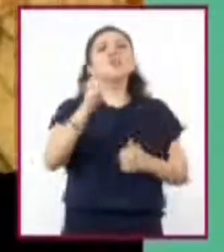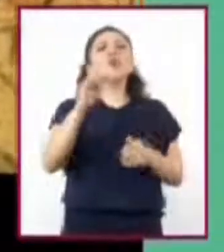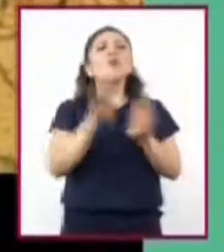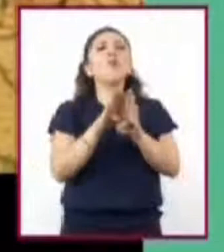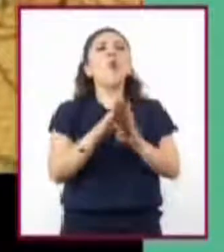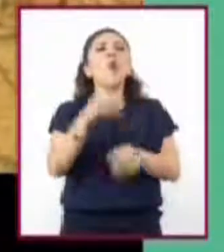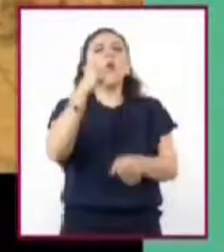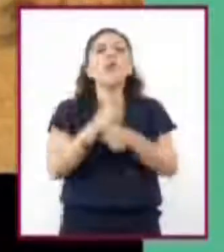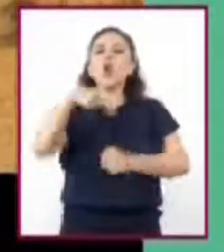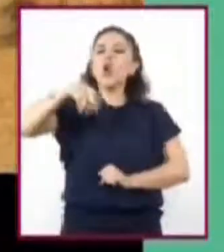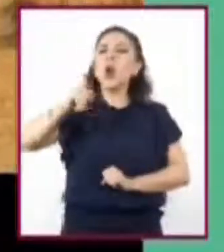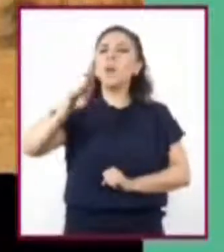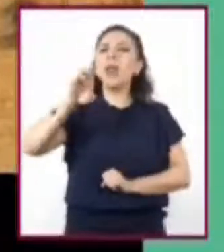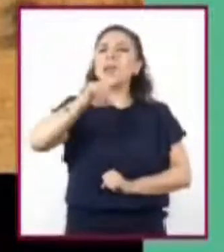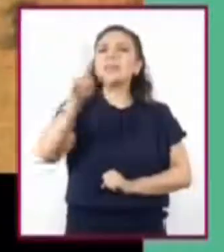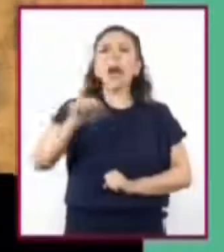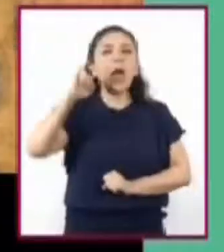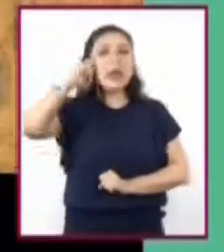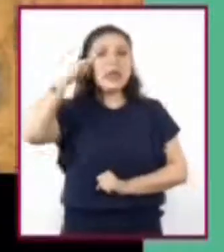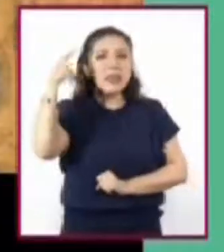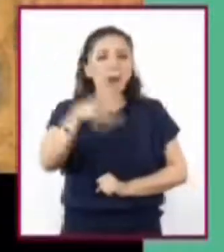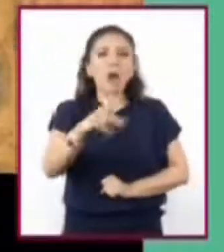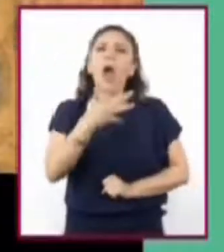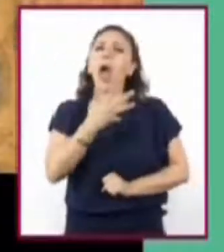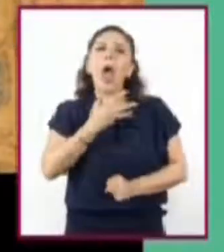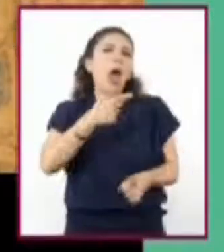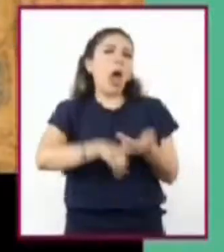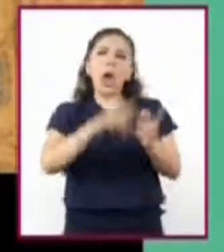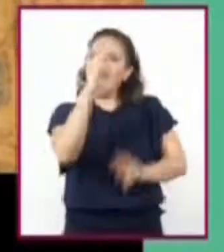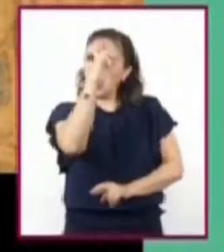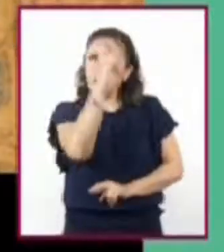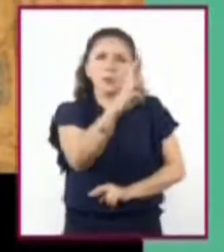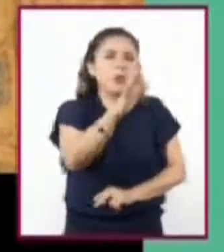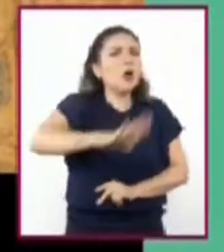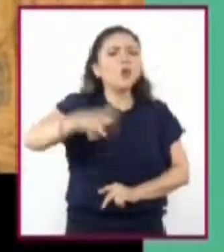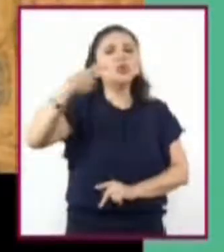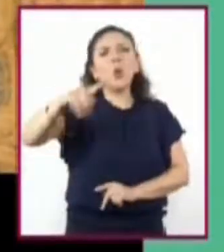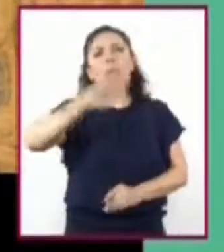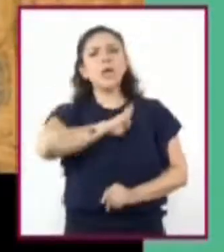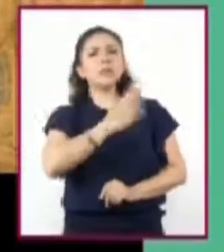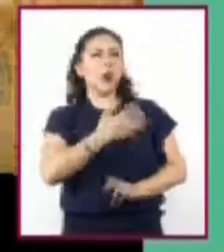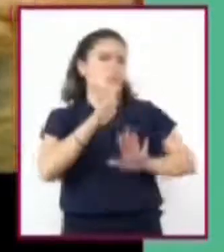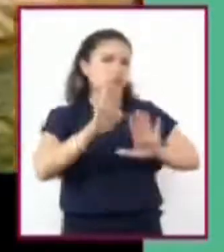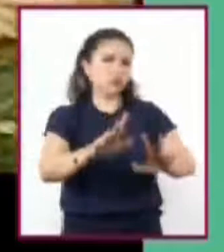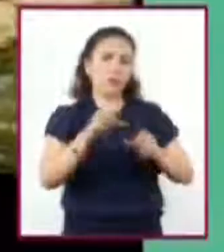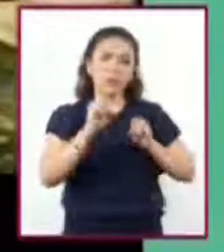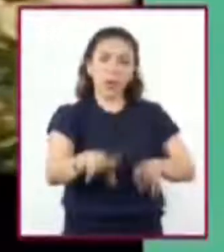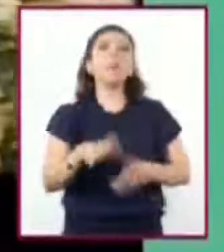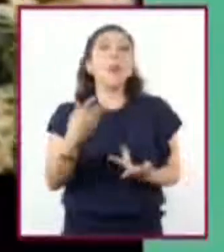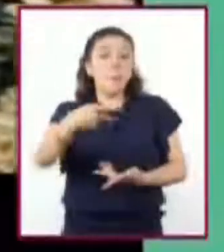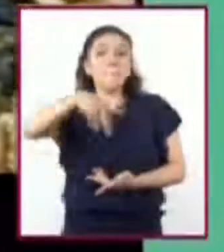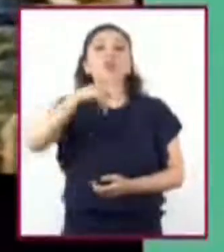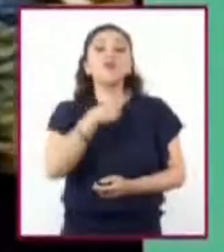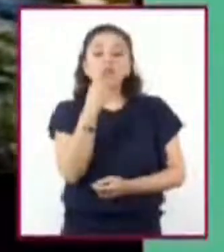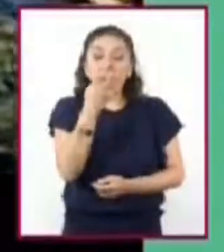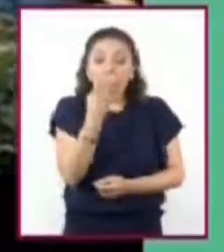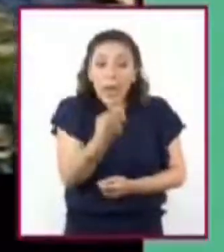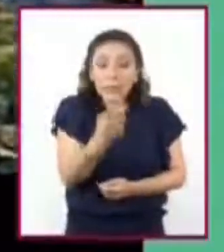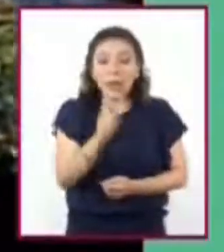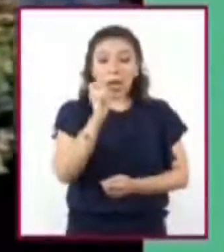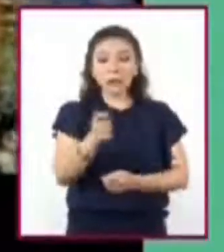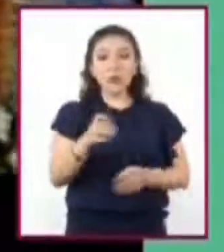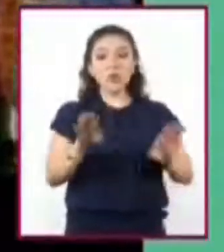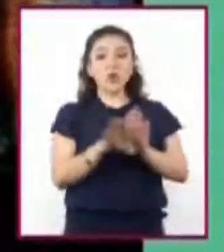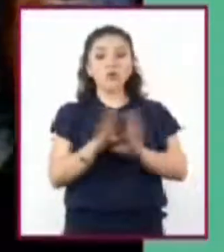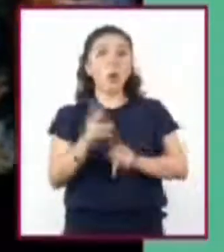nobleza indígena que fue respetada por los españoles. Ahora bien, insisto, esta no fue